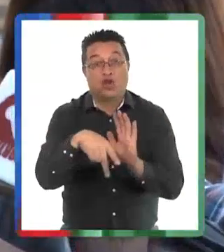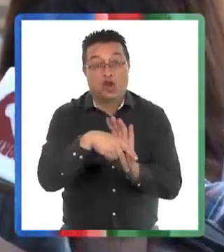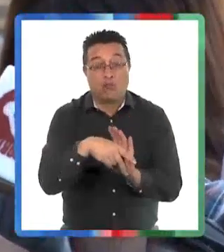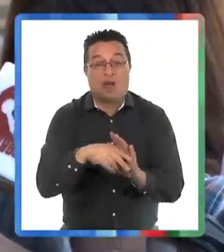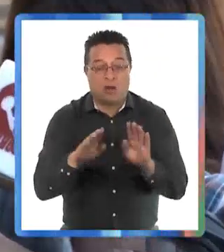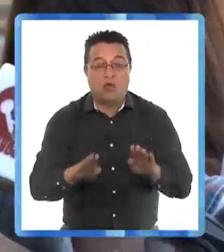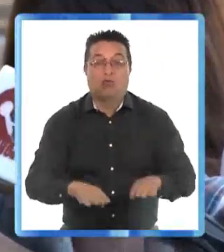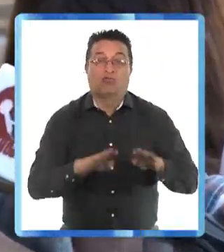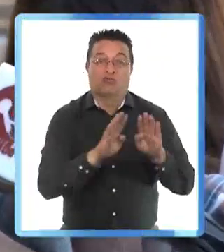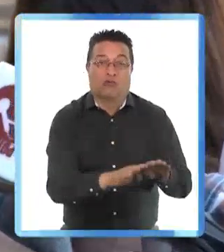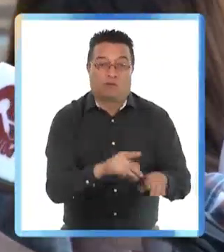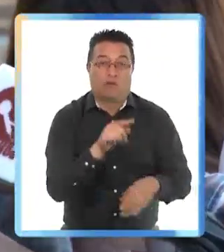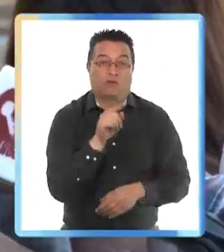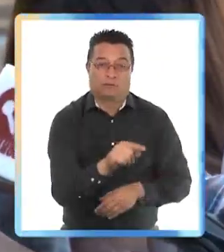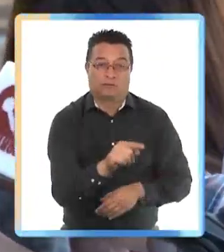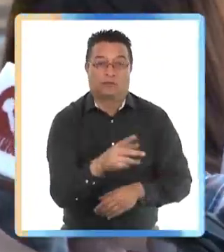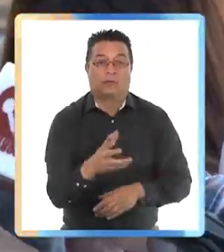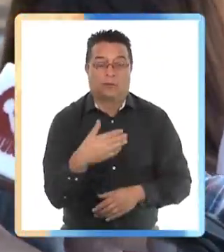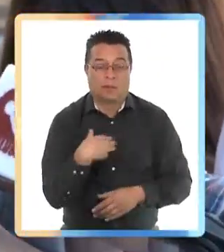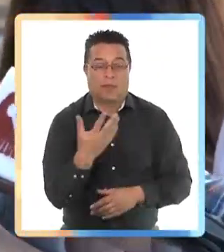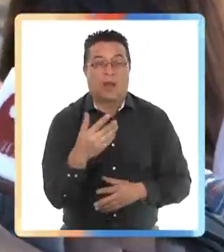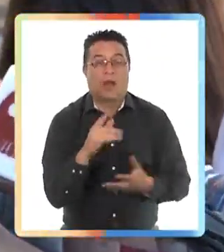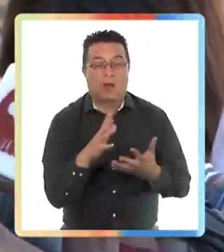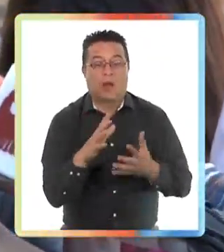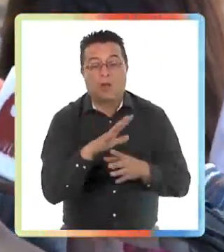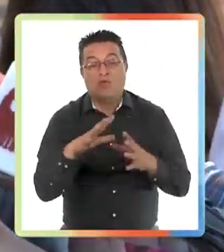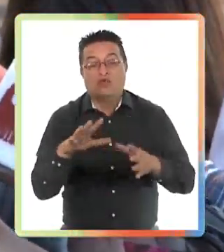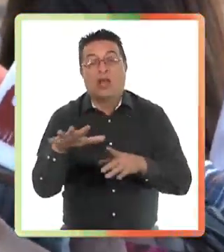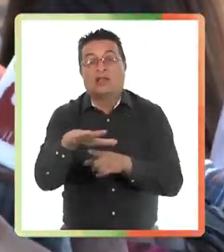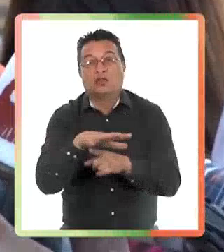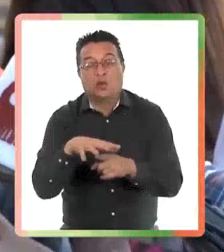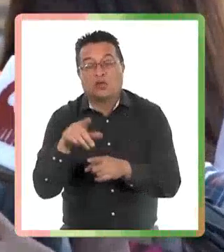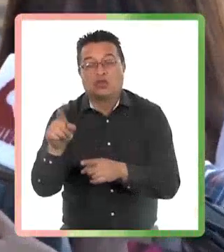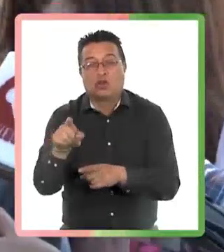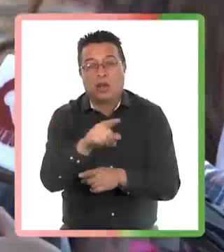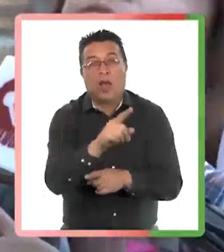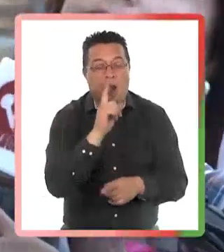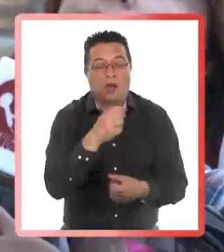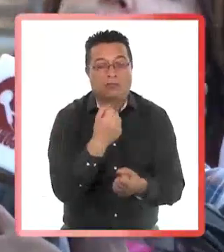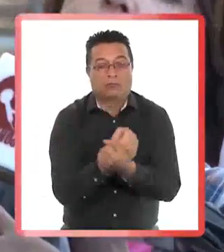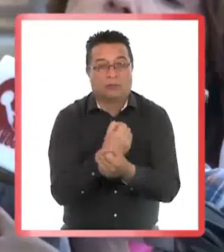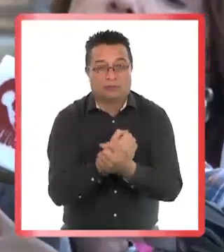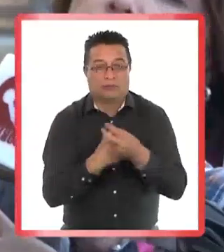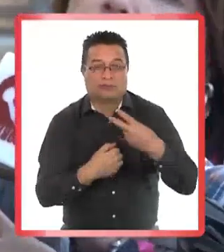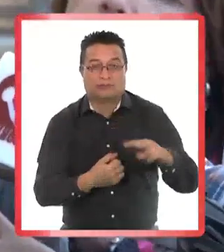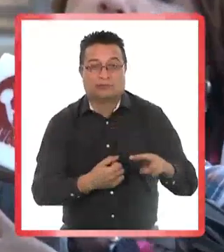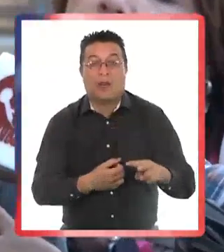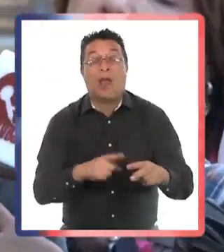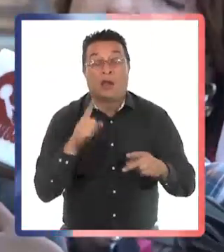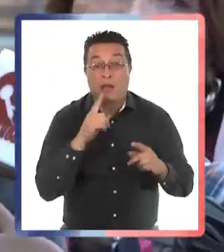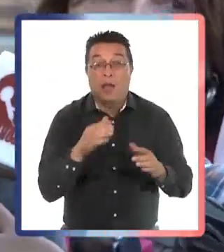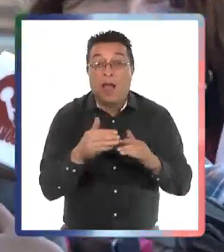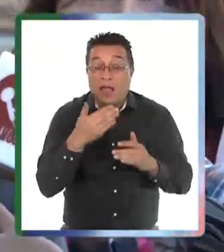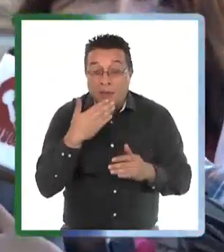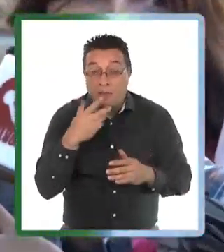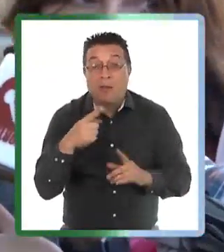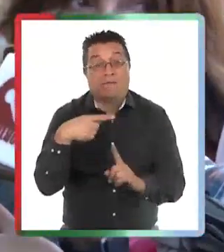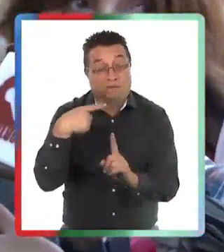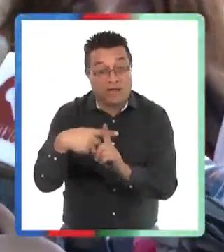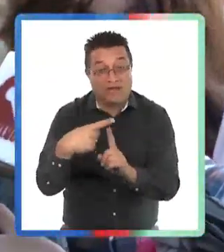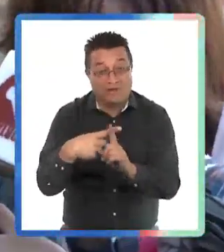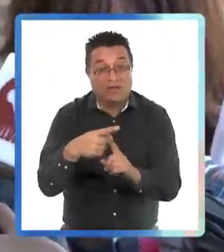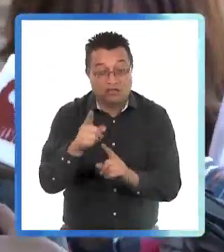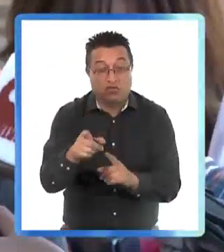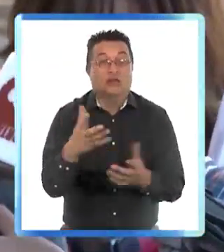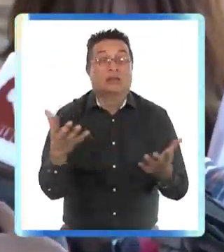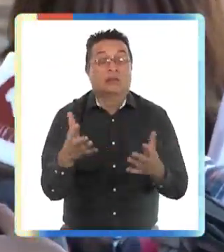de que es una norma en favor, ¿no? Va a depender mucho de la situación en la cual enfrenten los policías, pero sobre